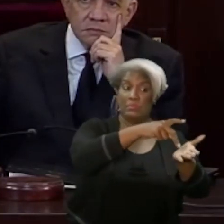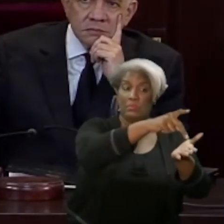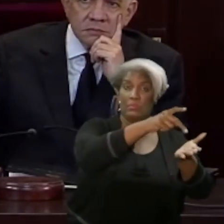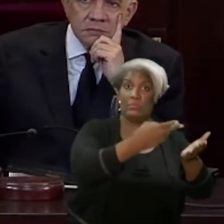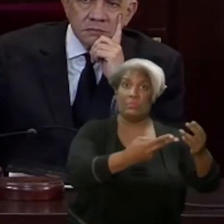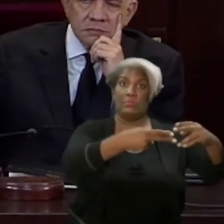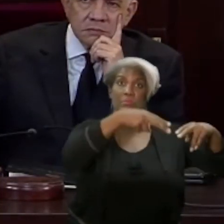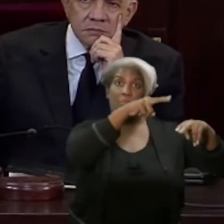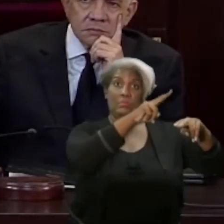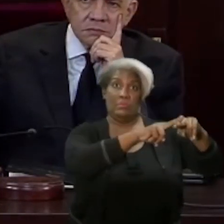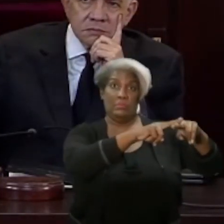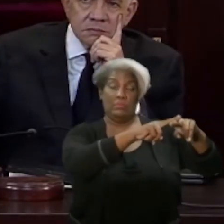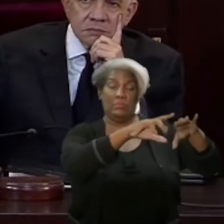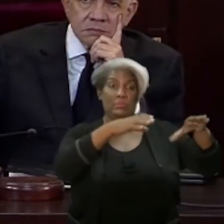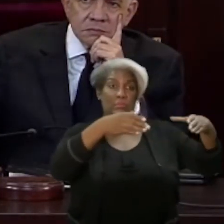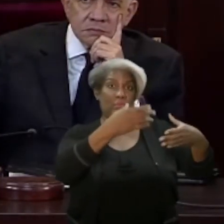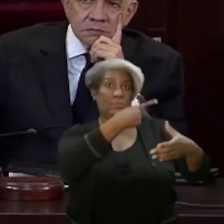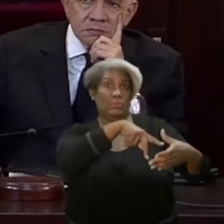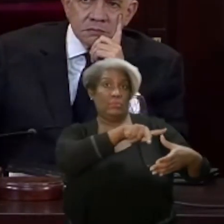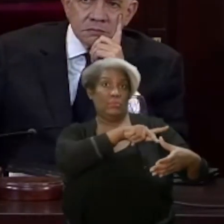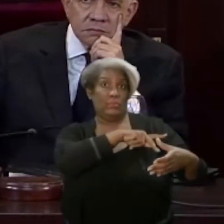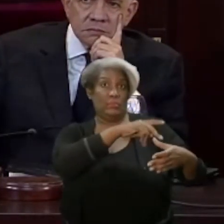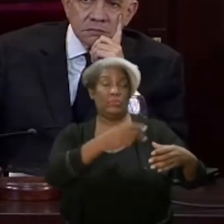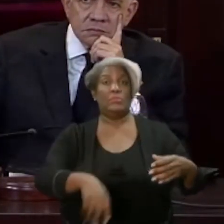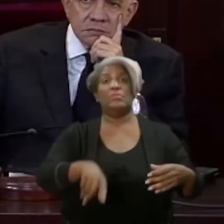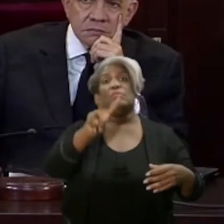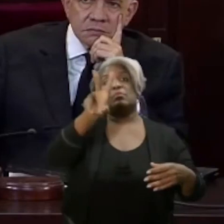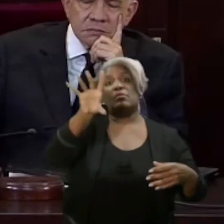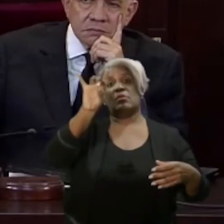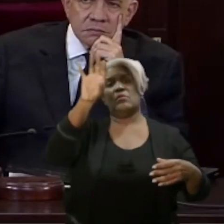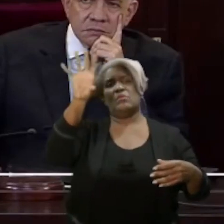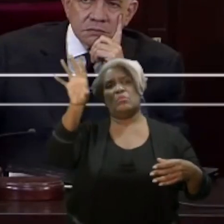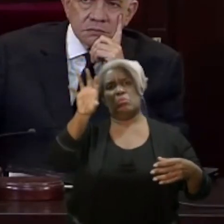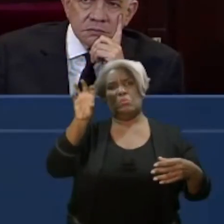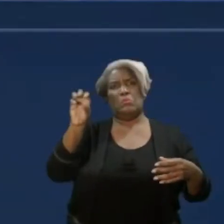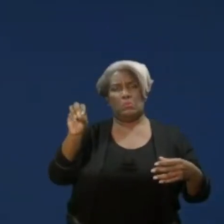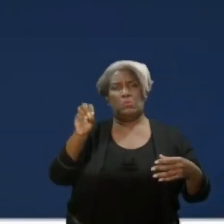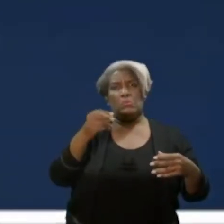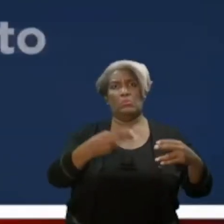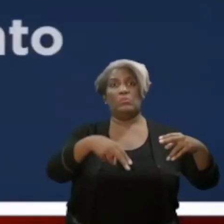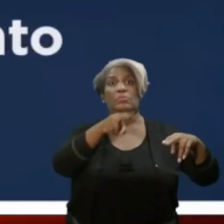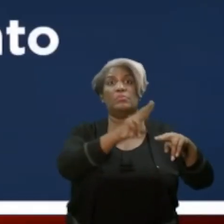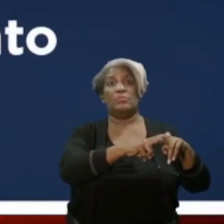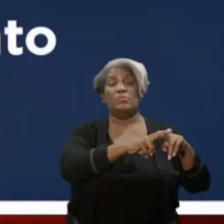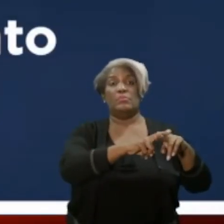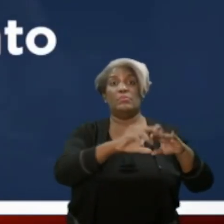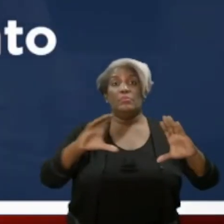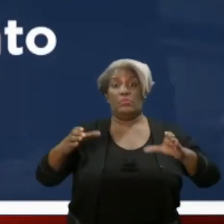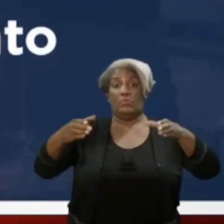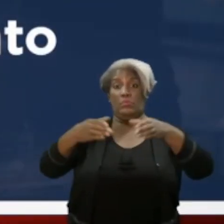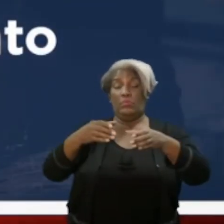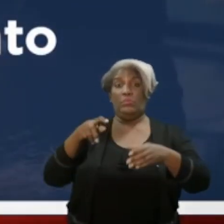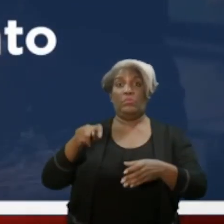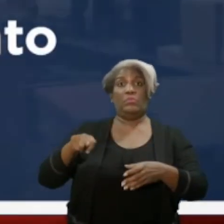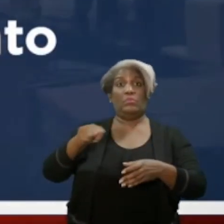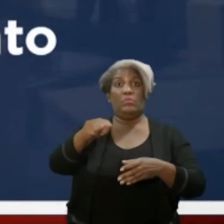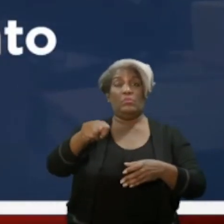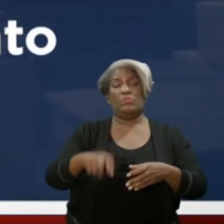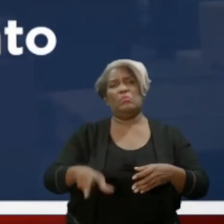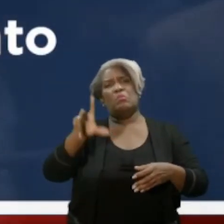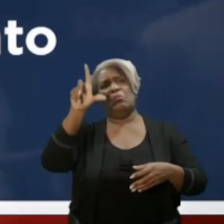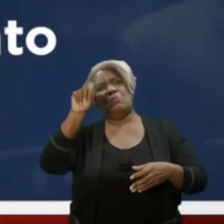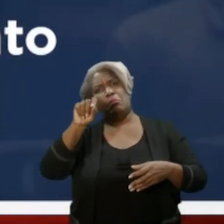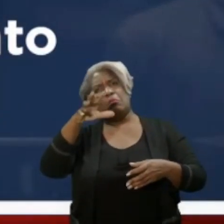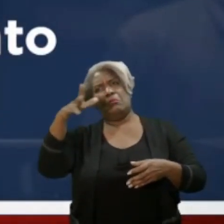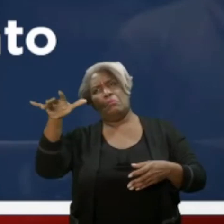mínimos. Para el sector privado no sectorizado, un aumento de un 24.20%. Para el sector turístico, un 23%. Para